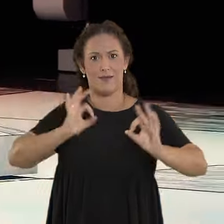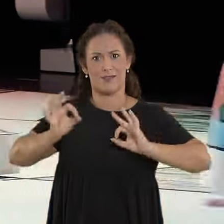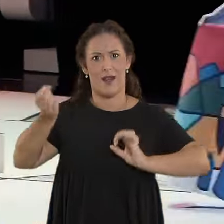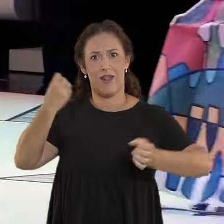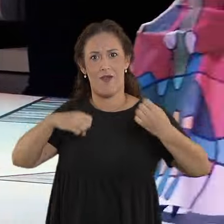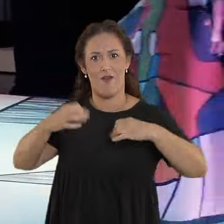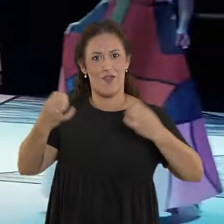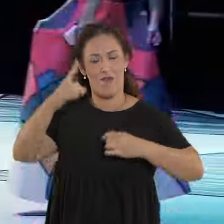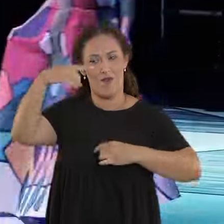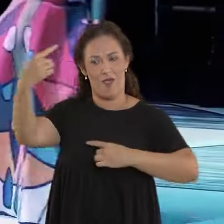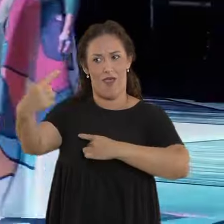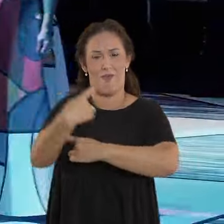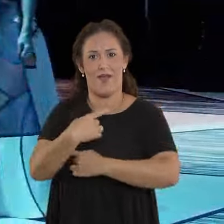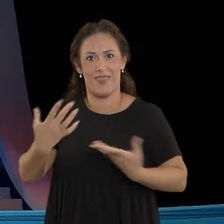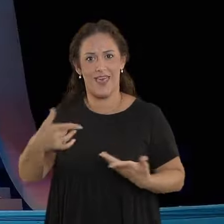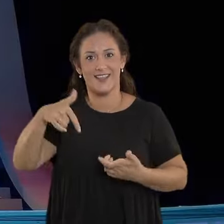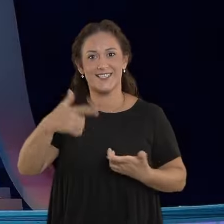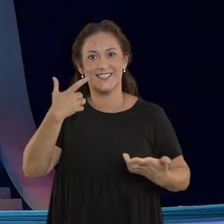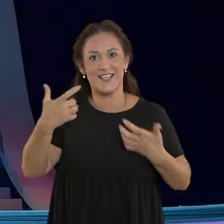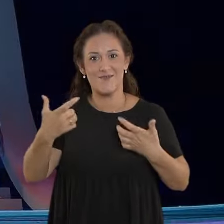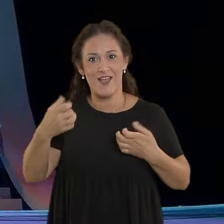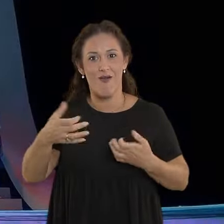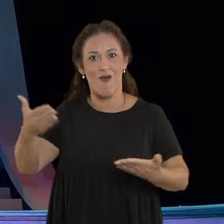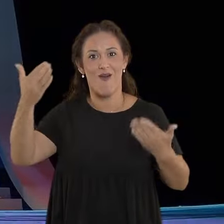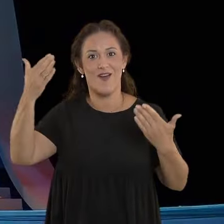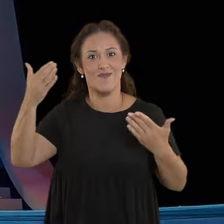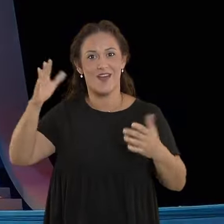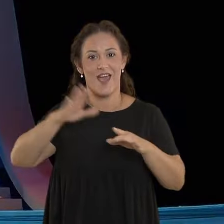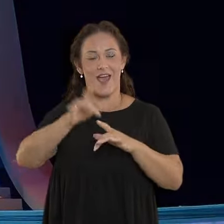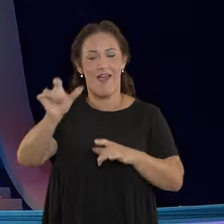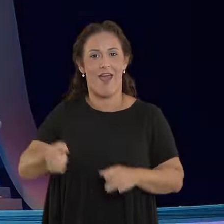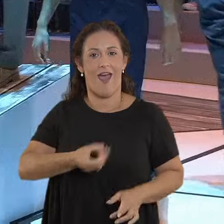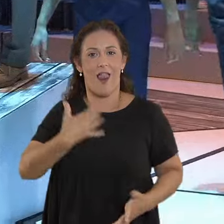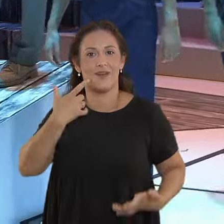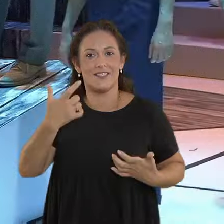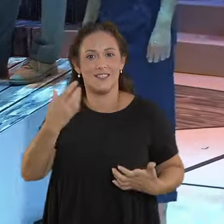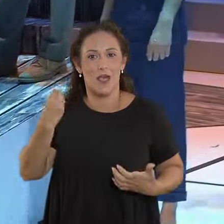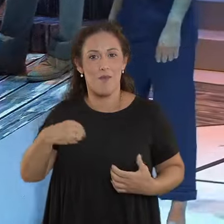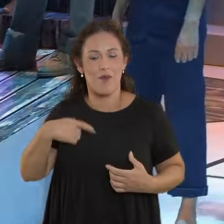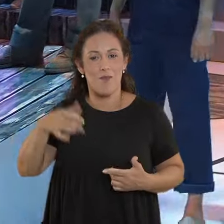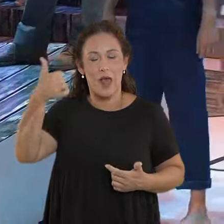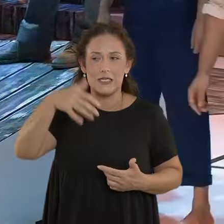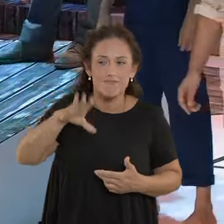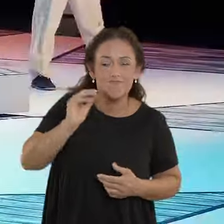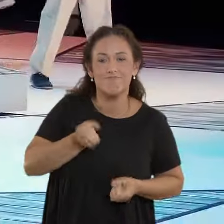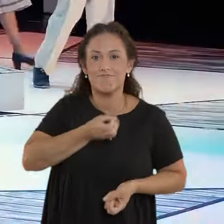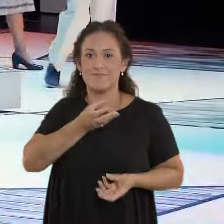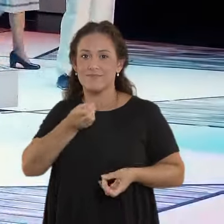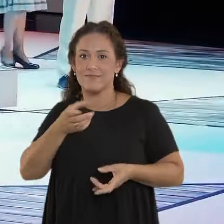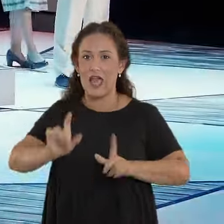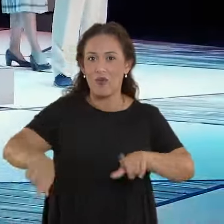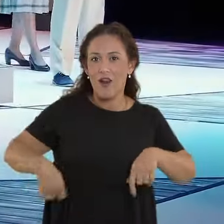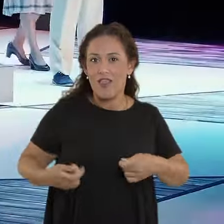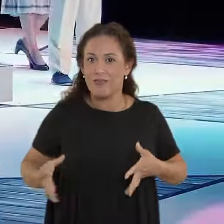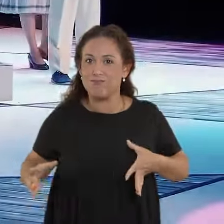que hacerlo como la cultura manda. Este espectáculo rinde homenaje al alma artística que comprendió y dialogó a la